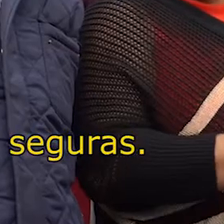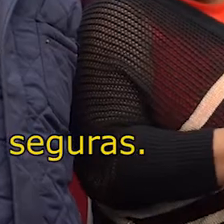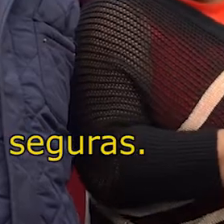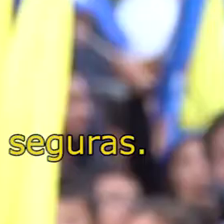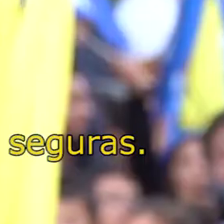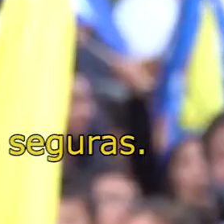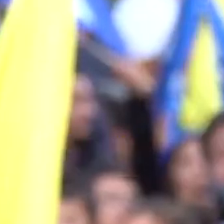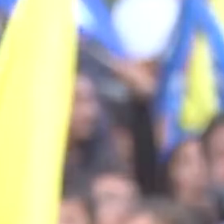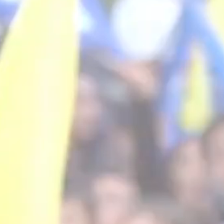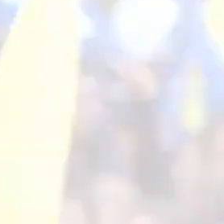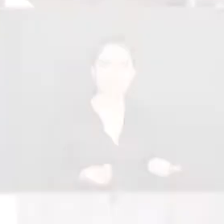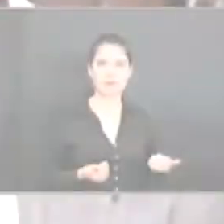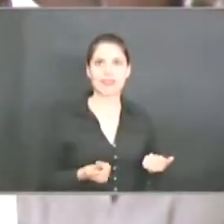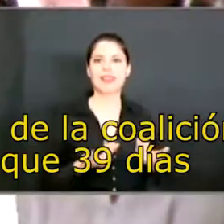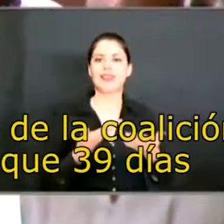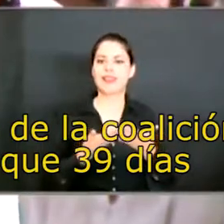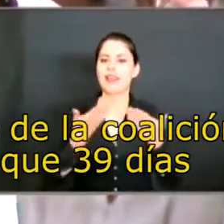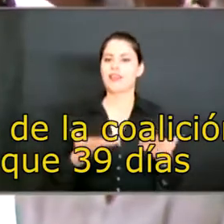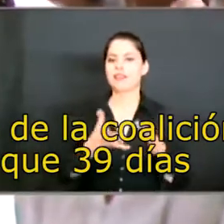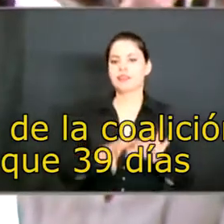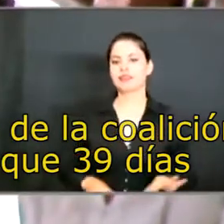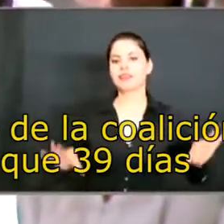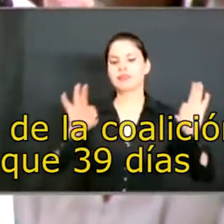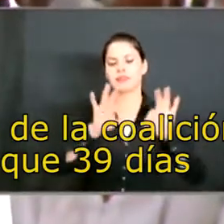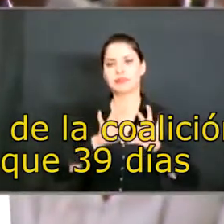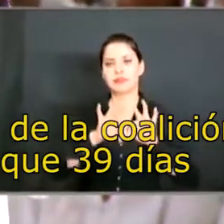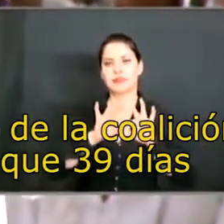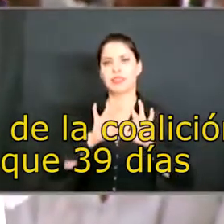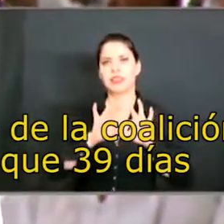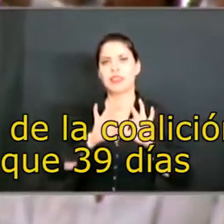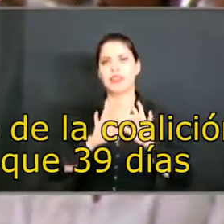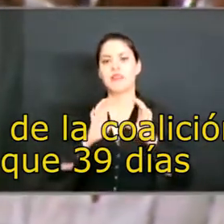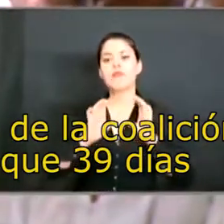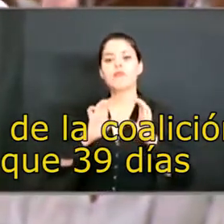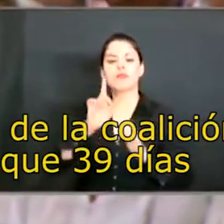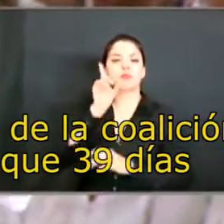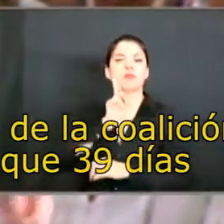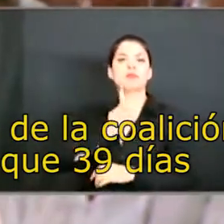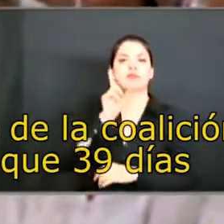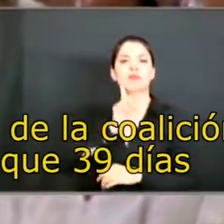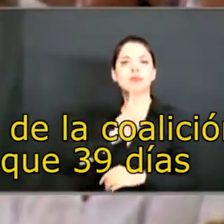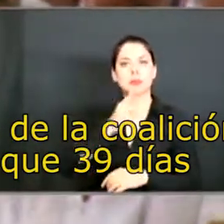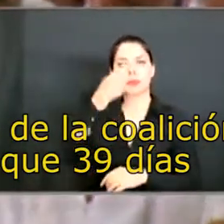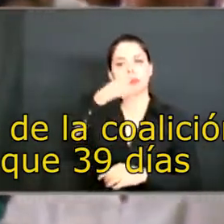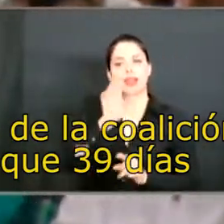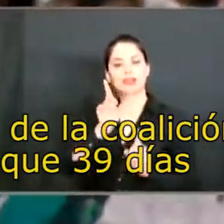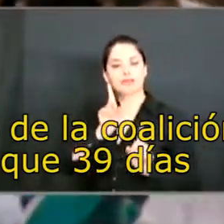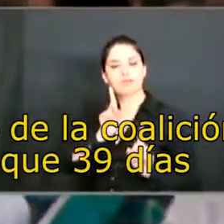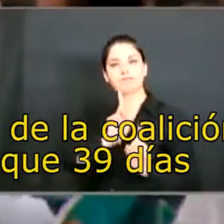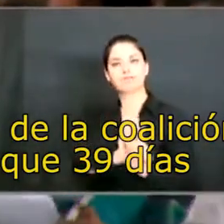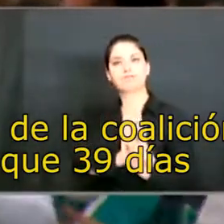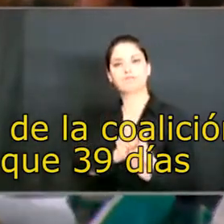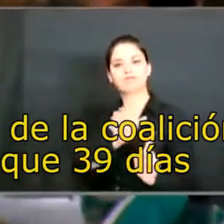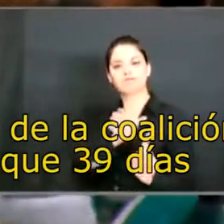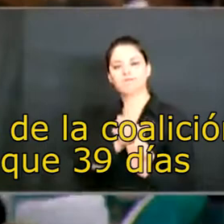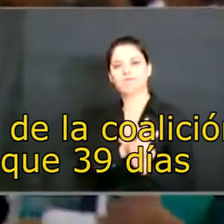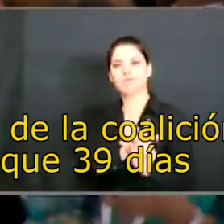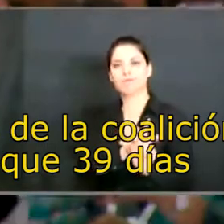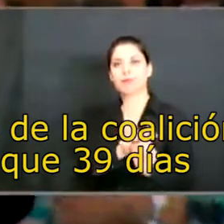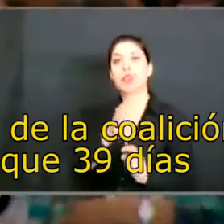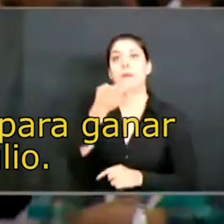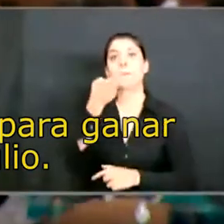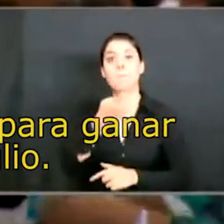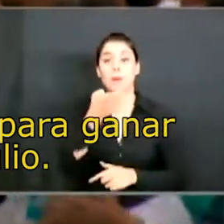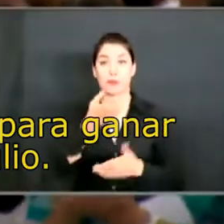vivan seguras. José Antonio Meade, candidato de la coalición Todos por México, aseguró que